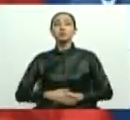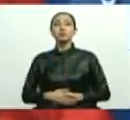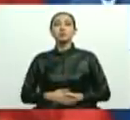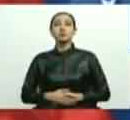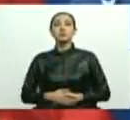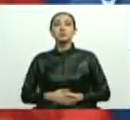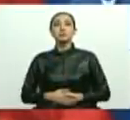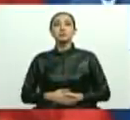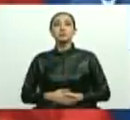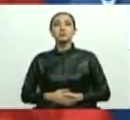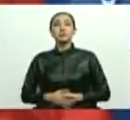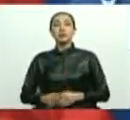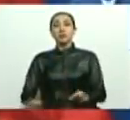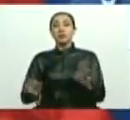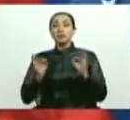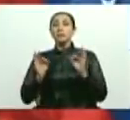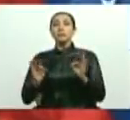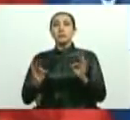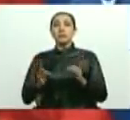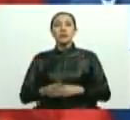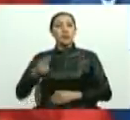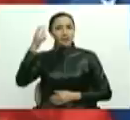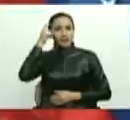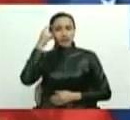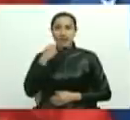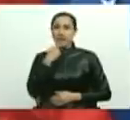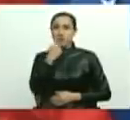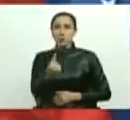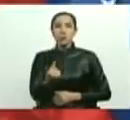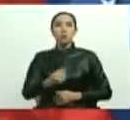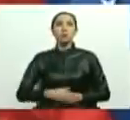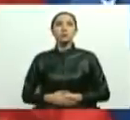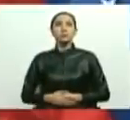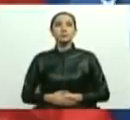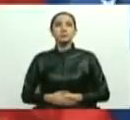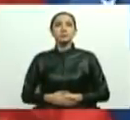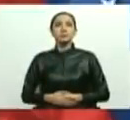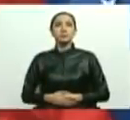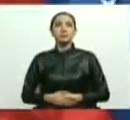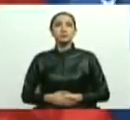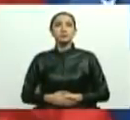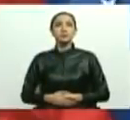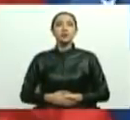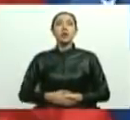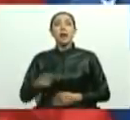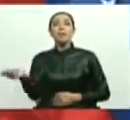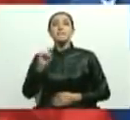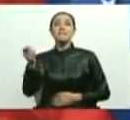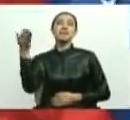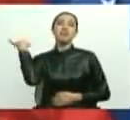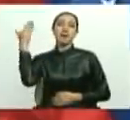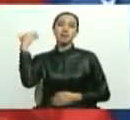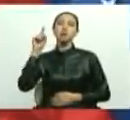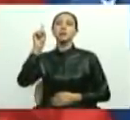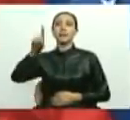exclusiva y solamente en los días que menciono, sino también en meses anteriores.